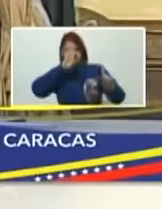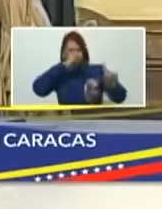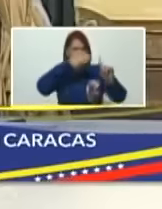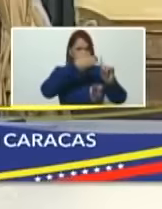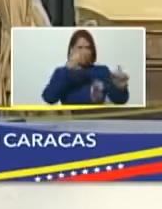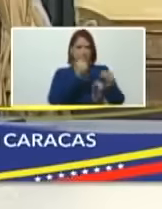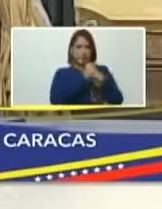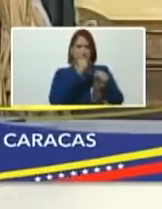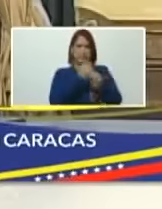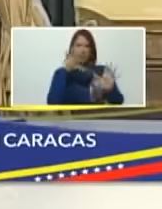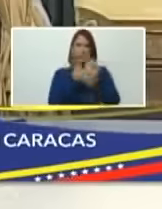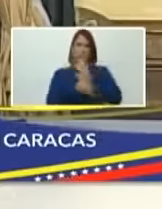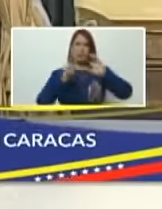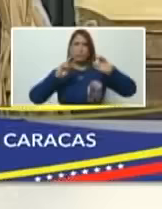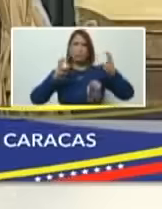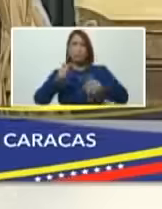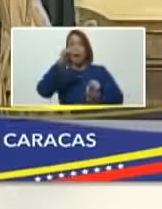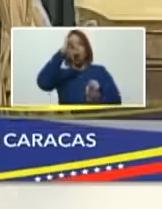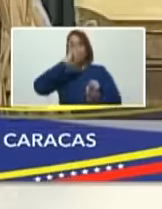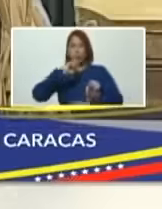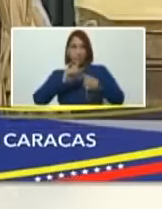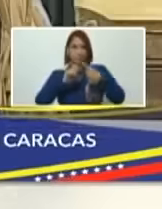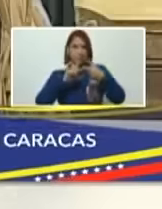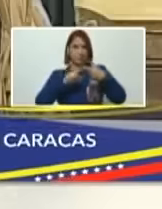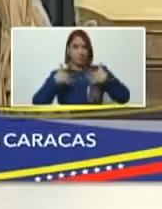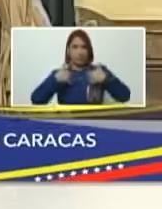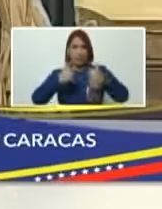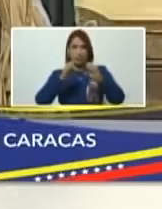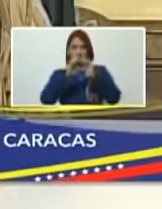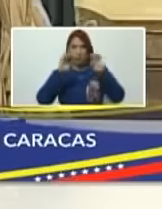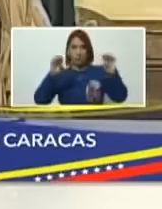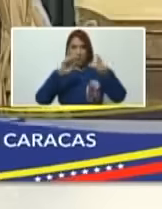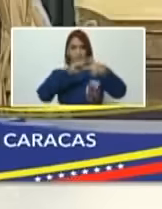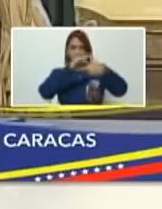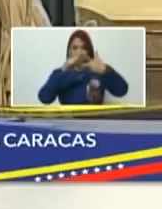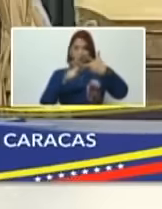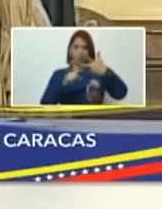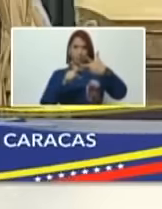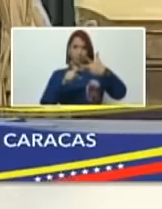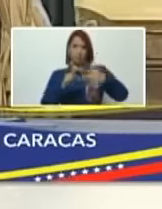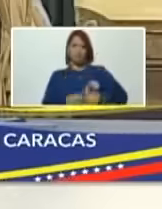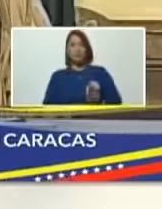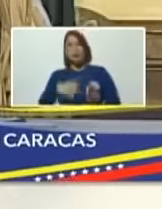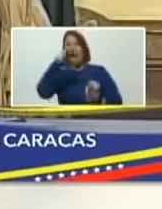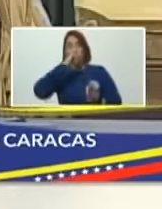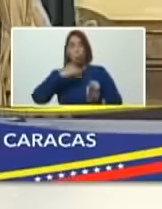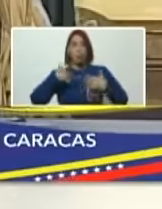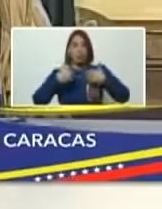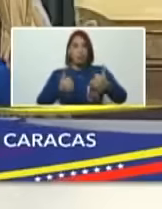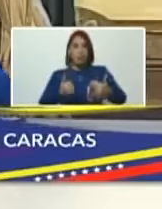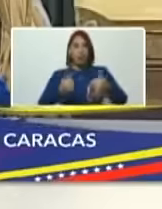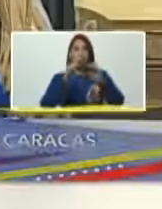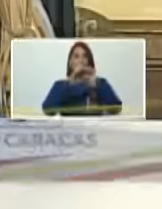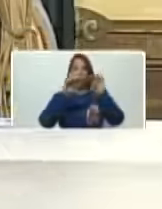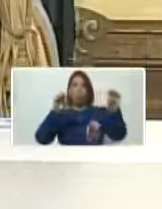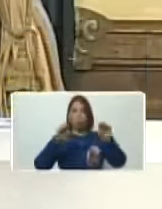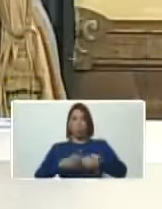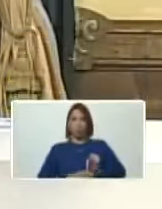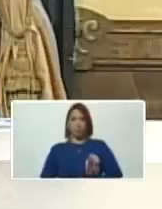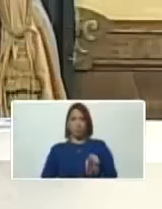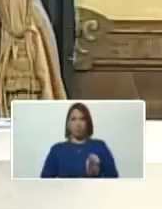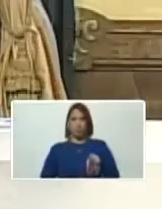ustedes saben, los temas agua, salud y educación. Agua, salud y educación.